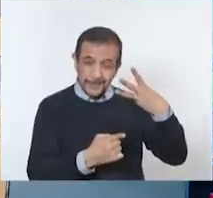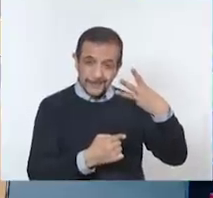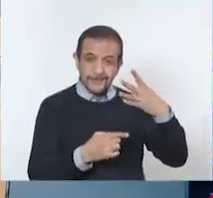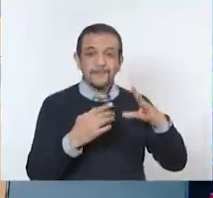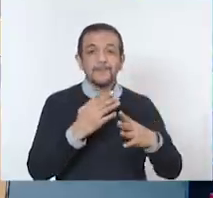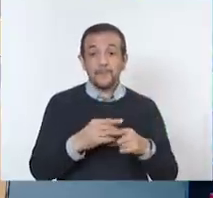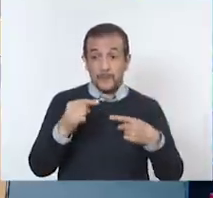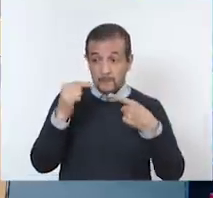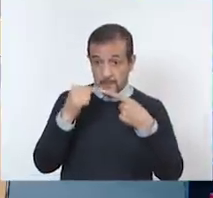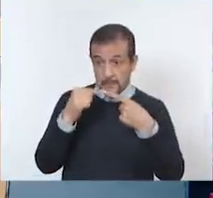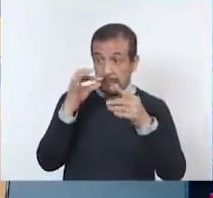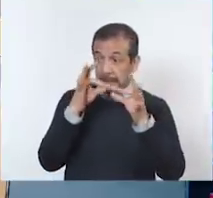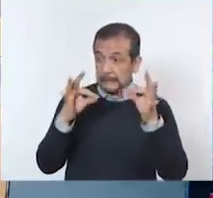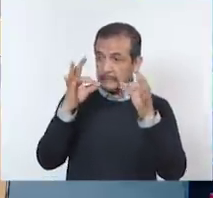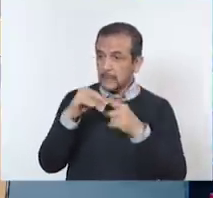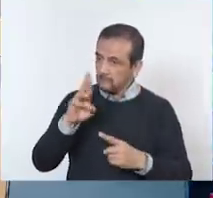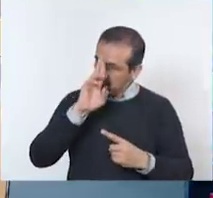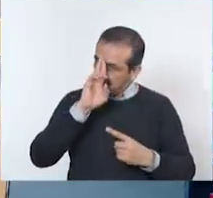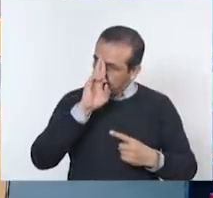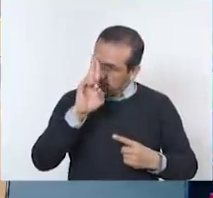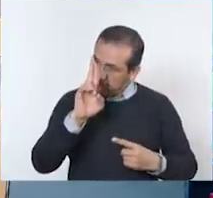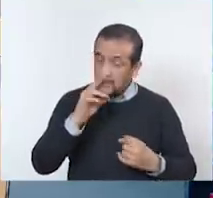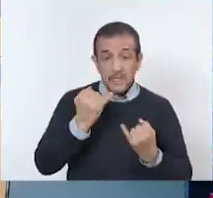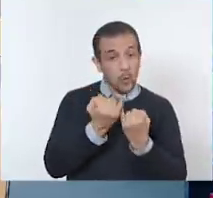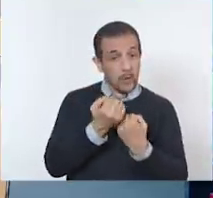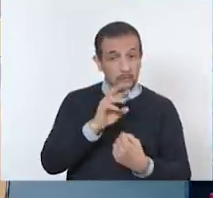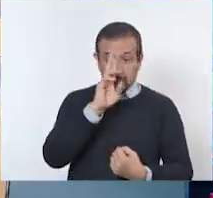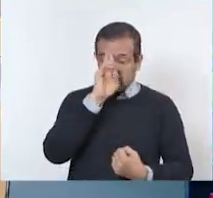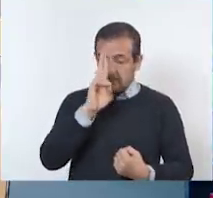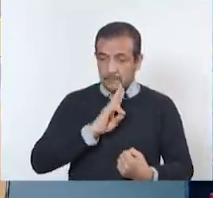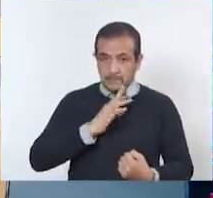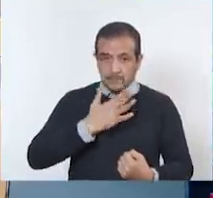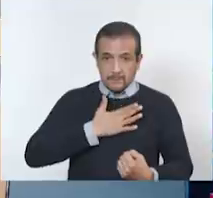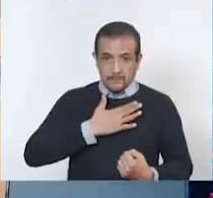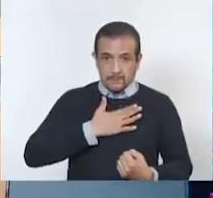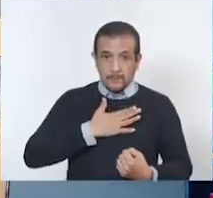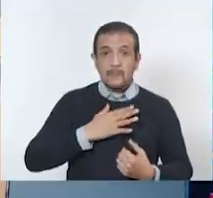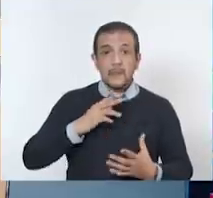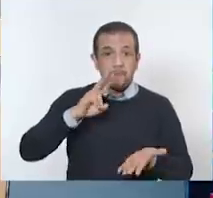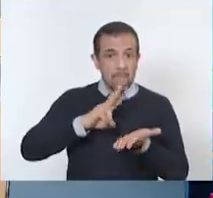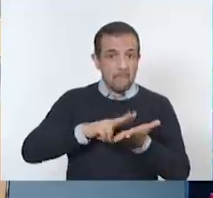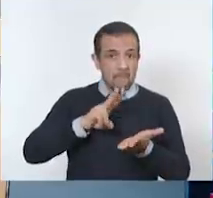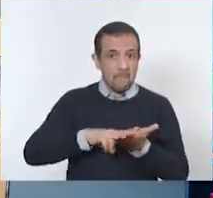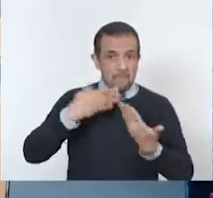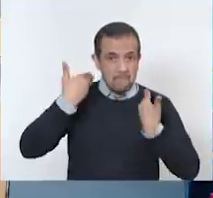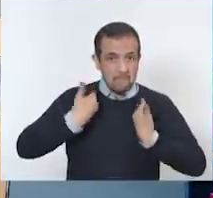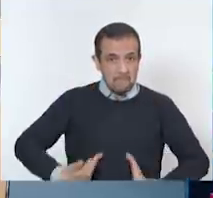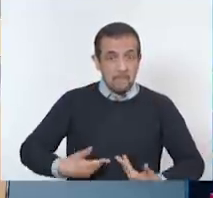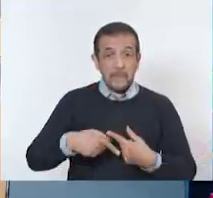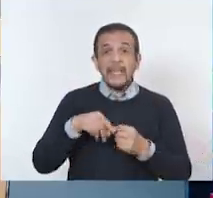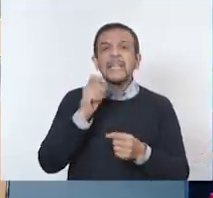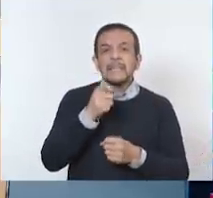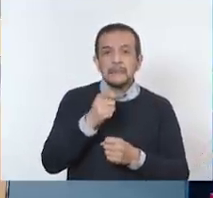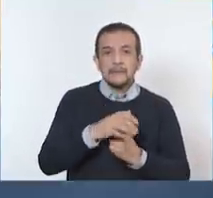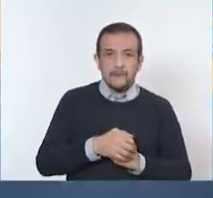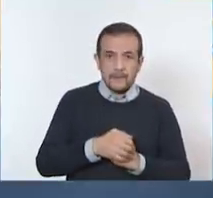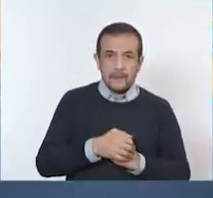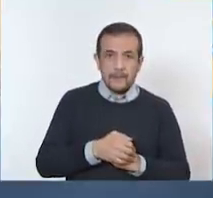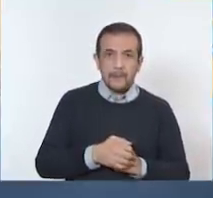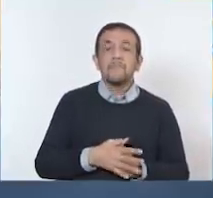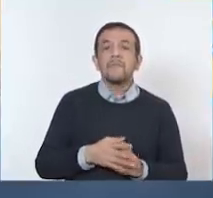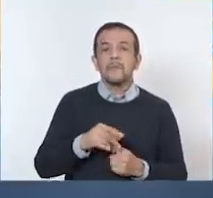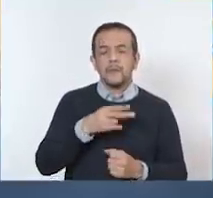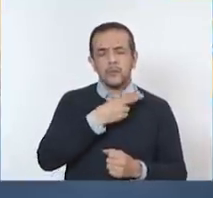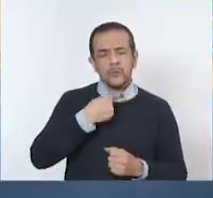Es importante respetar a los demás y respetarnos a nosotros mismos, a nuestra dignidad, lo cual quiere decir, en este